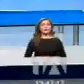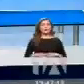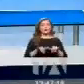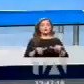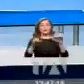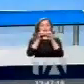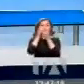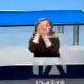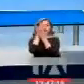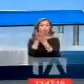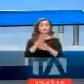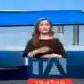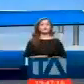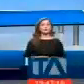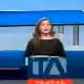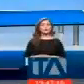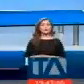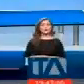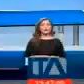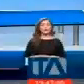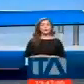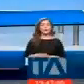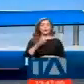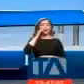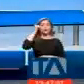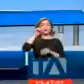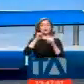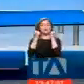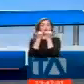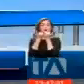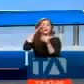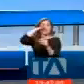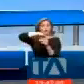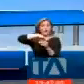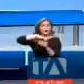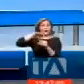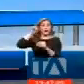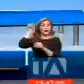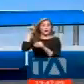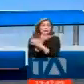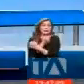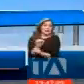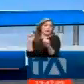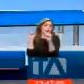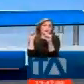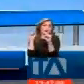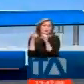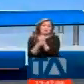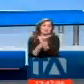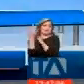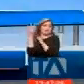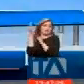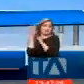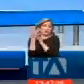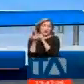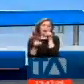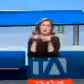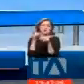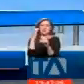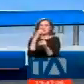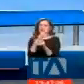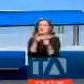Continuamos con más. Las contradicciones en la votación de asambleístas que salvaron a Verónica Espinosa de la censura en el juicio político despierta críticas en torno al